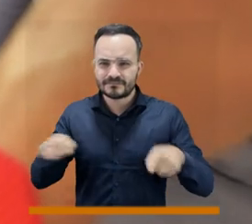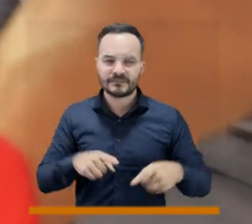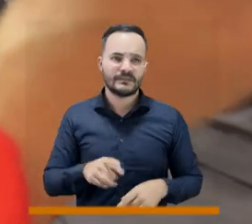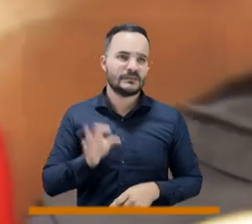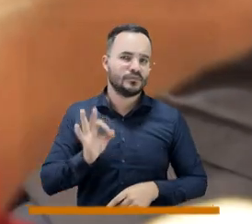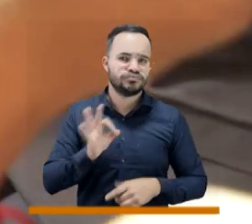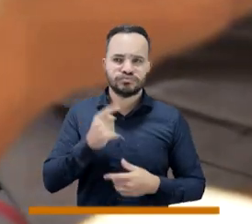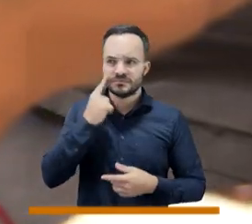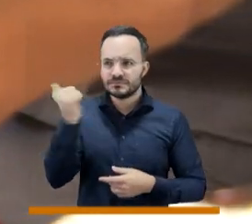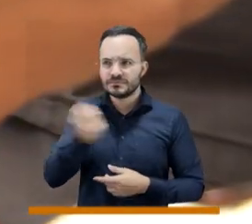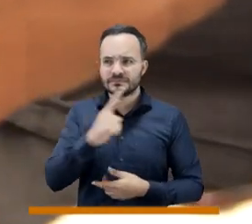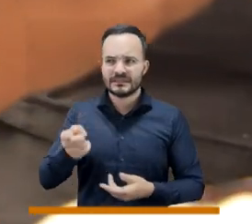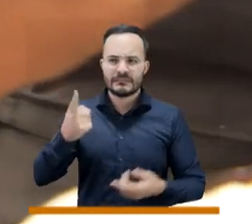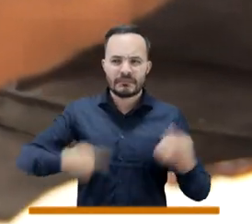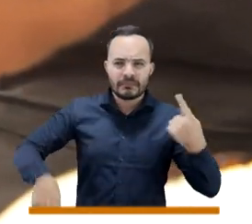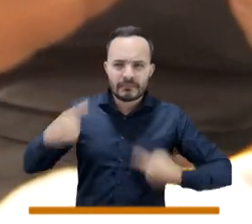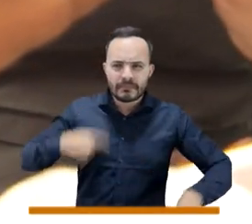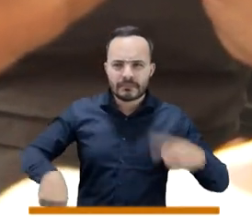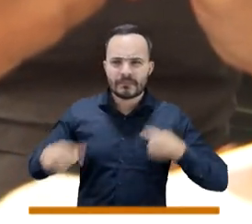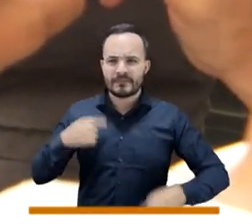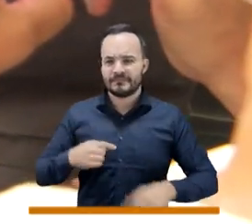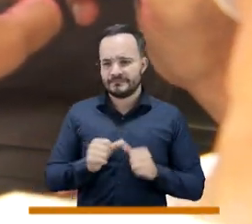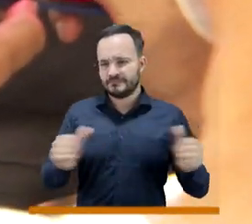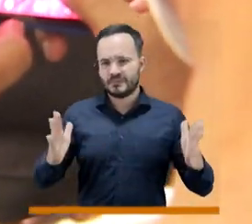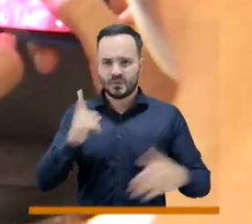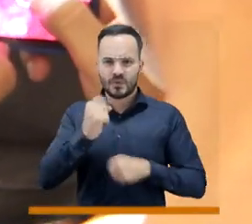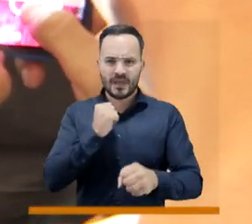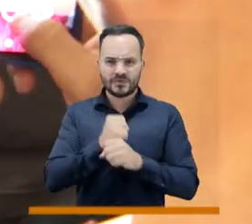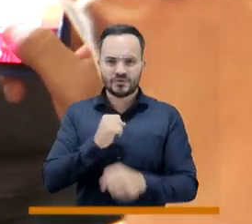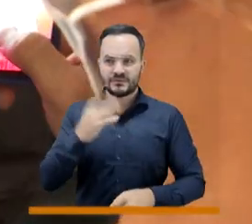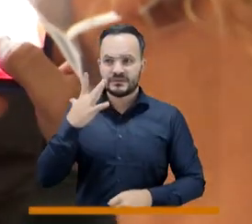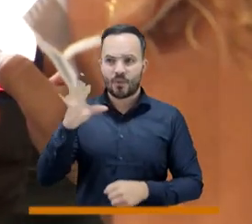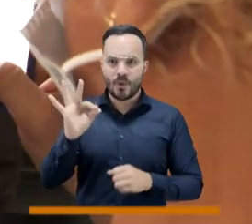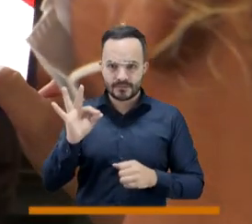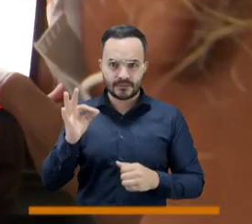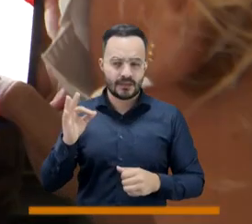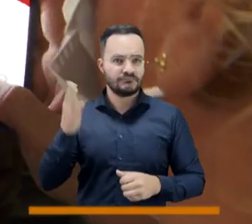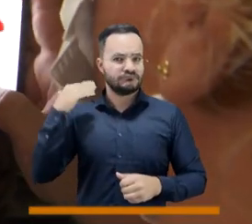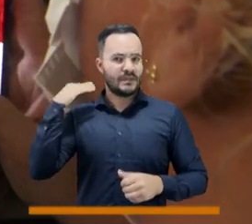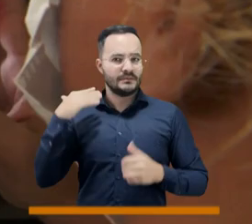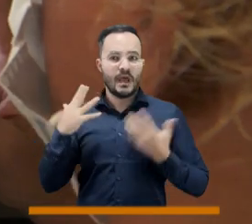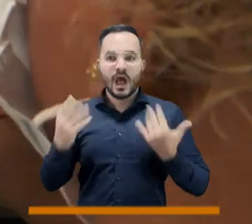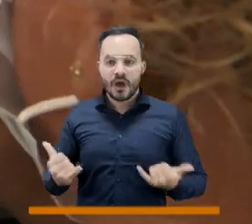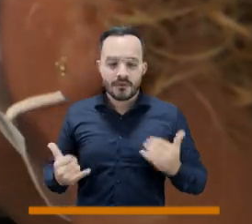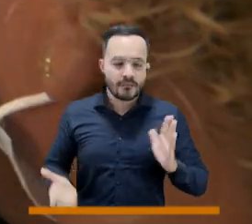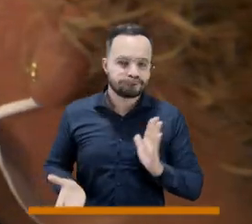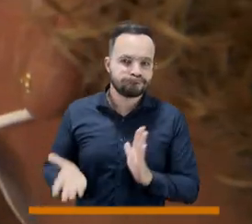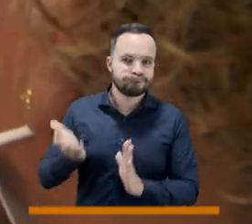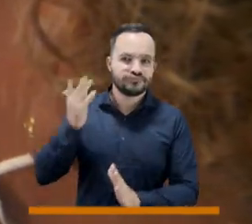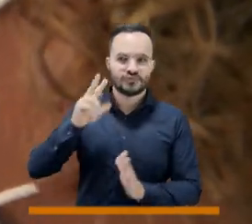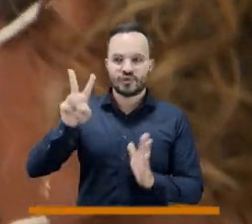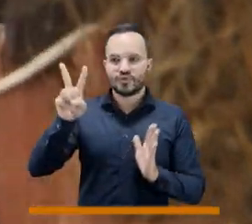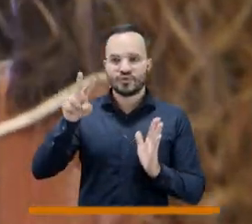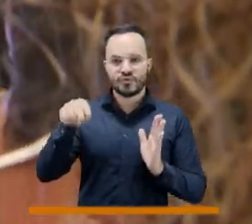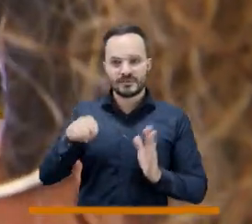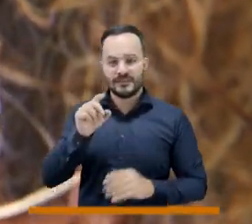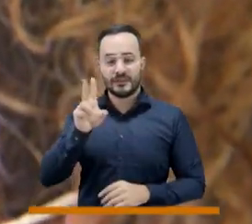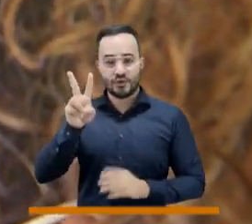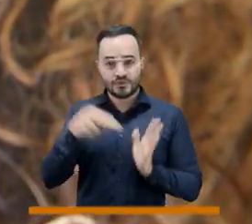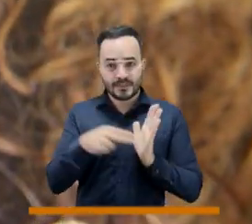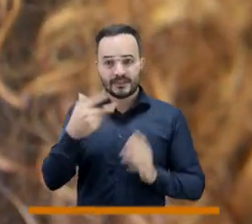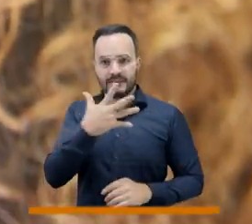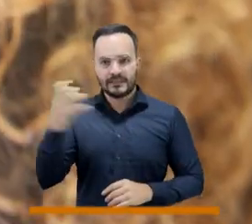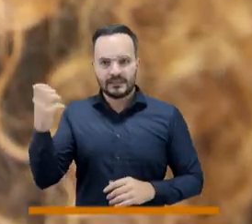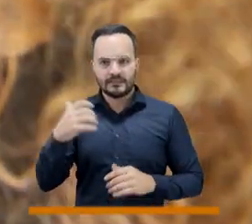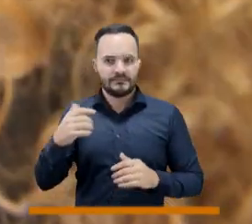es notorio. De recibir 50 heridas o capturadas al año, Ahora son 2.500 al año. Eso